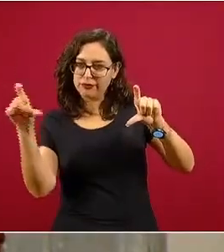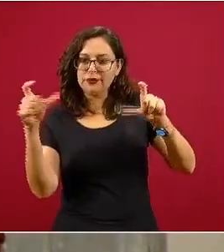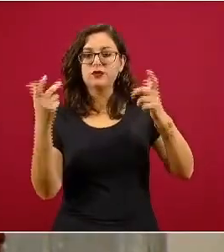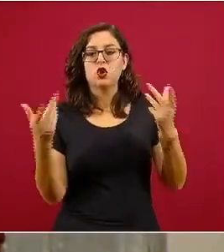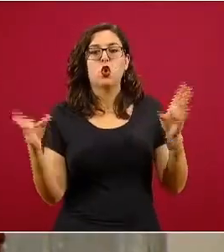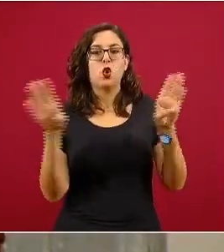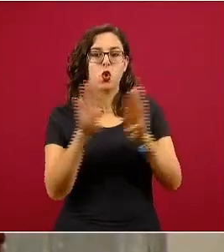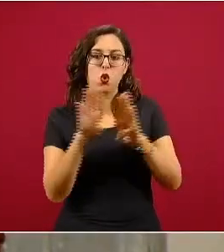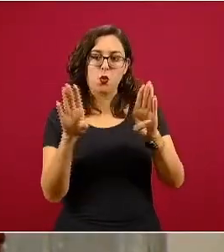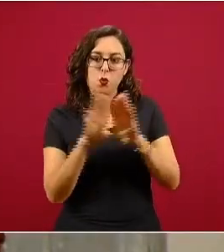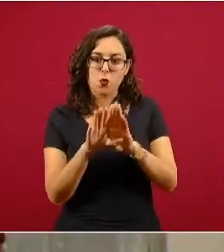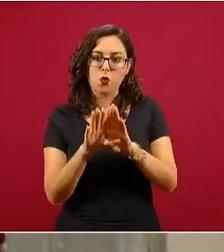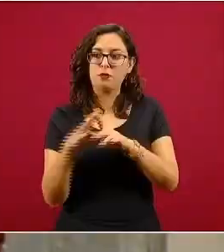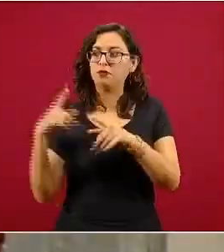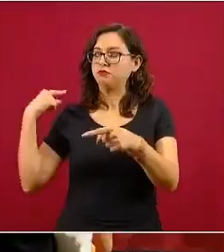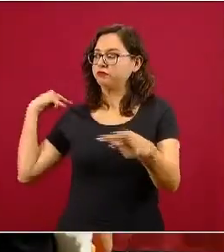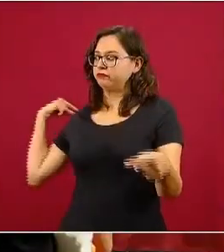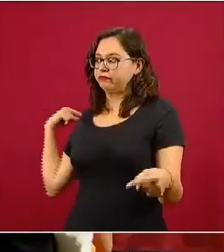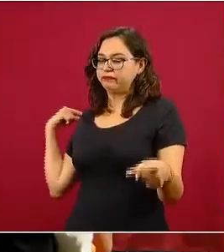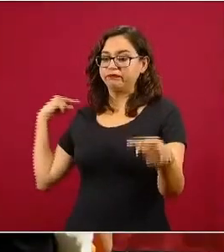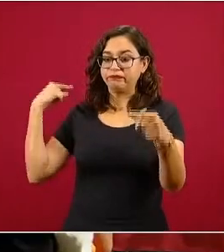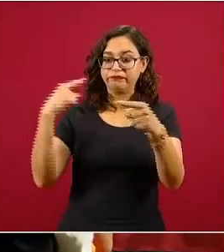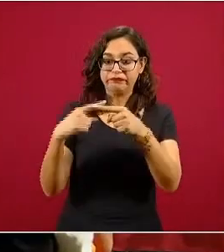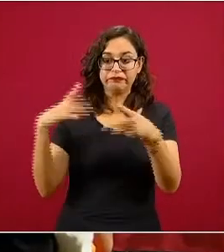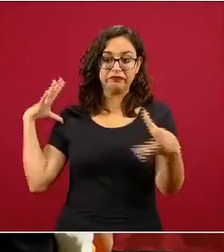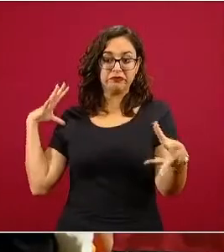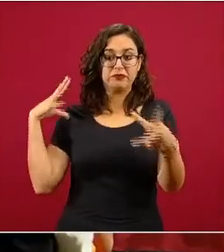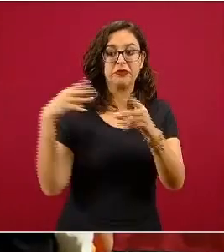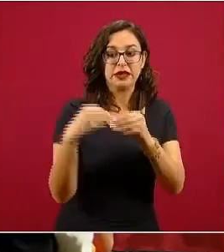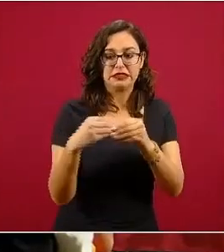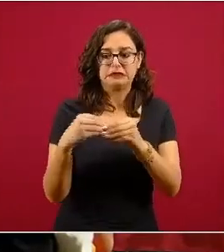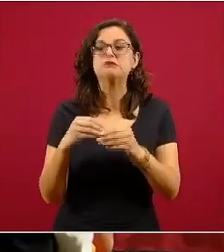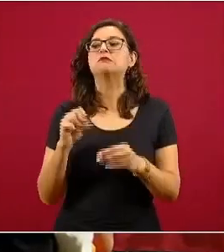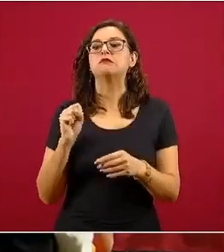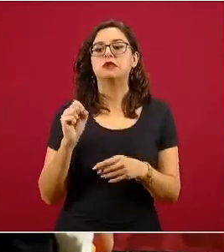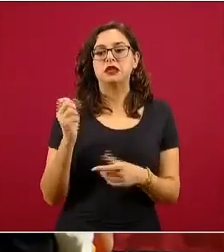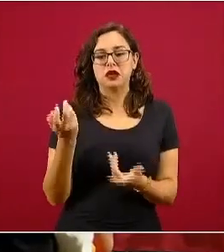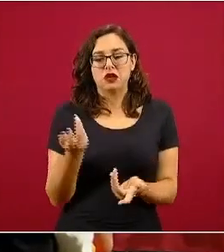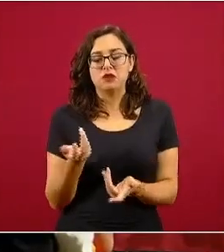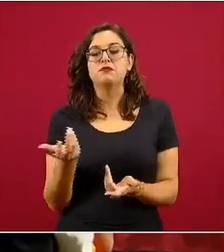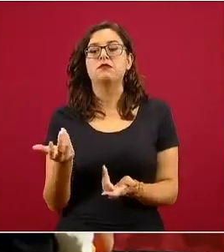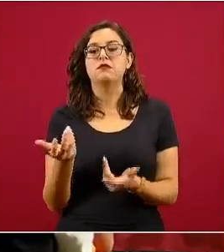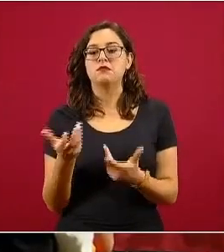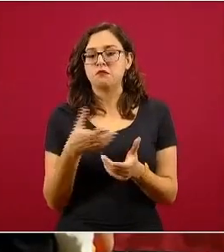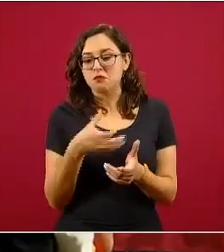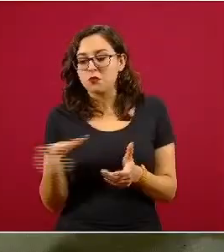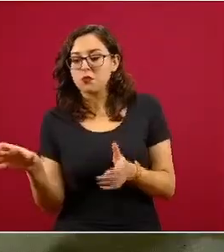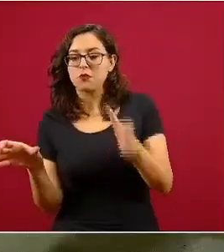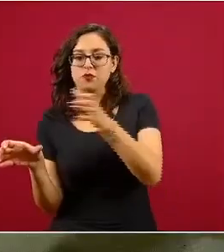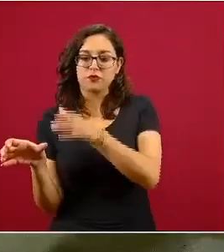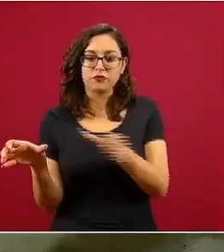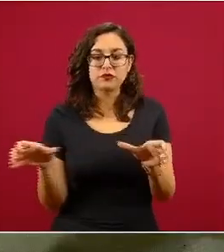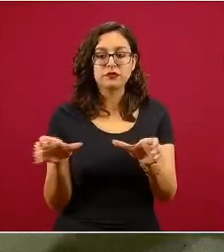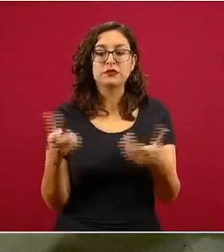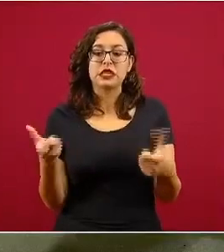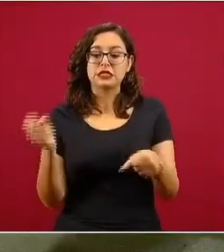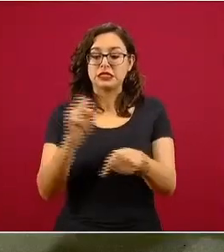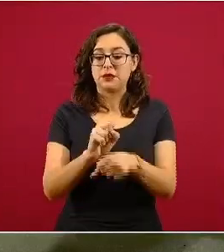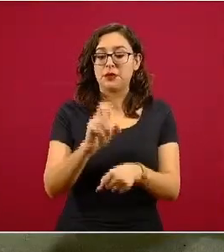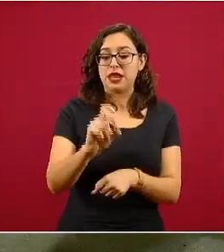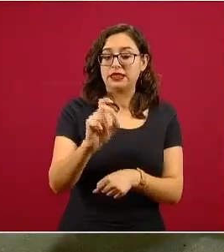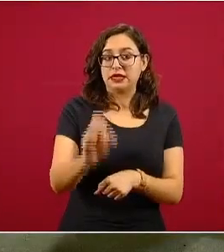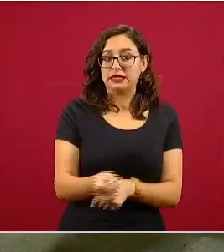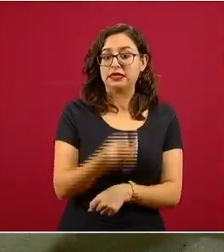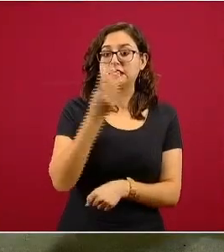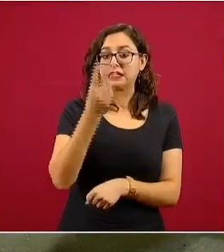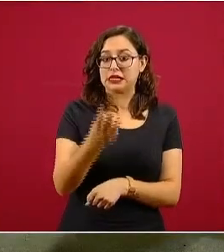comportamiento que se ha dado en relación a todas las personas que han sido confirmadas como casos sospechosos. Estábamos viendo que en la semana 33 tuvimos